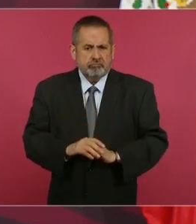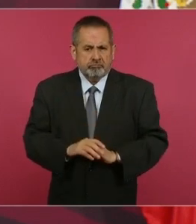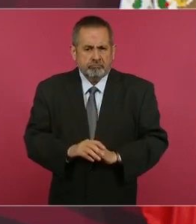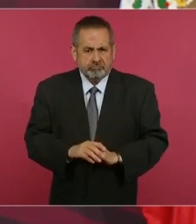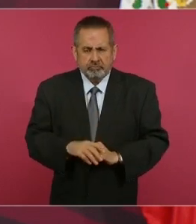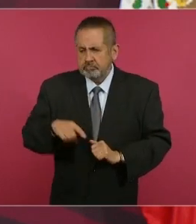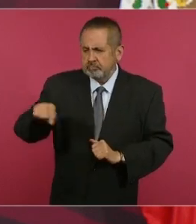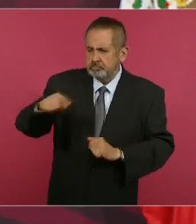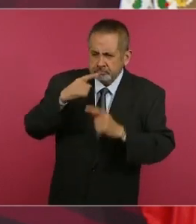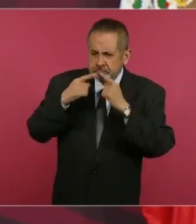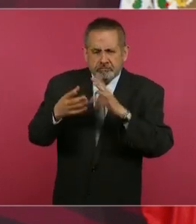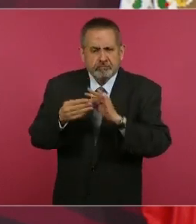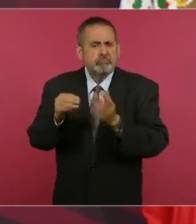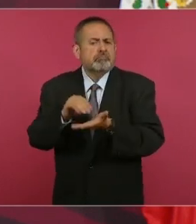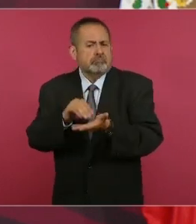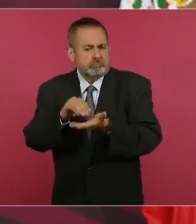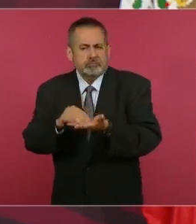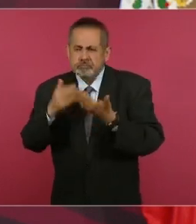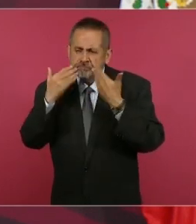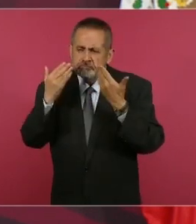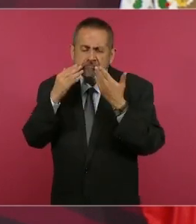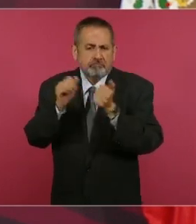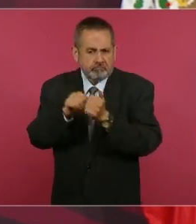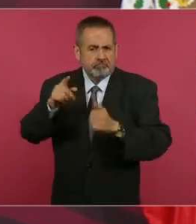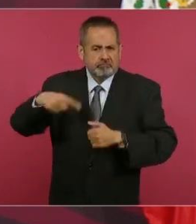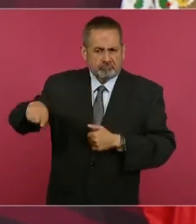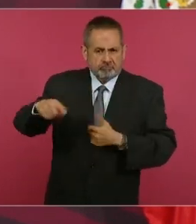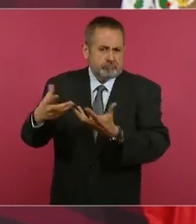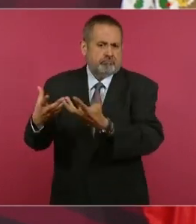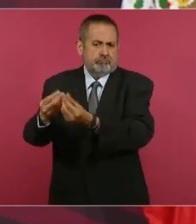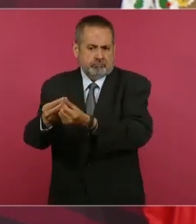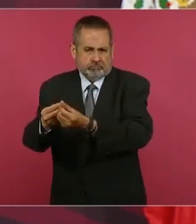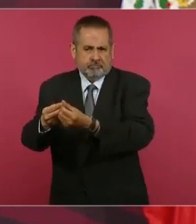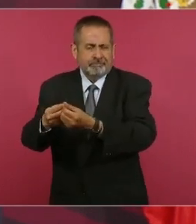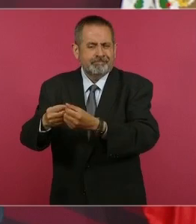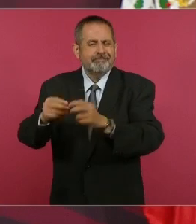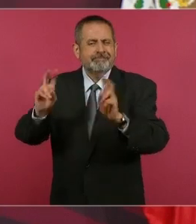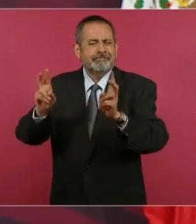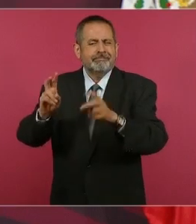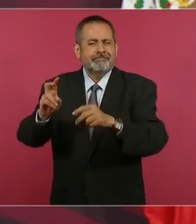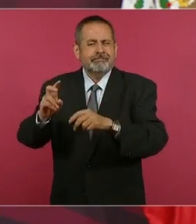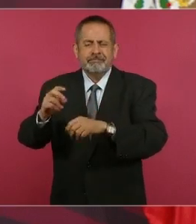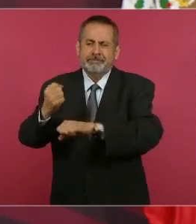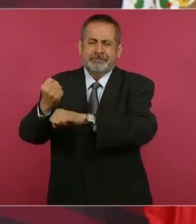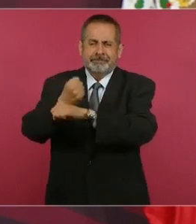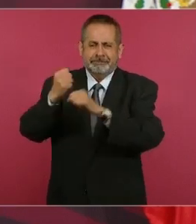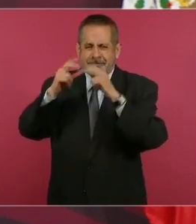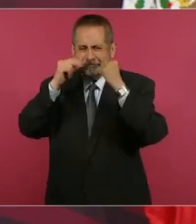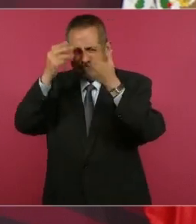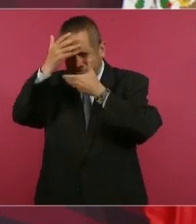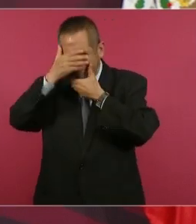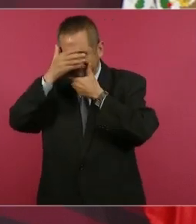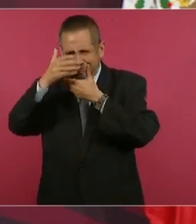que simpatizaban y siguen simpatizando con el movimiento zapatista, están